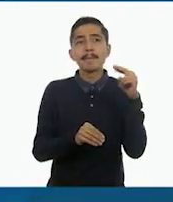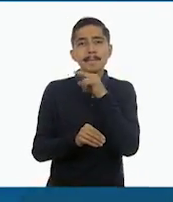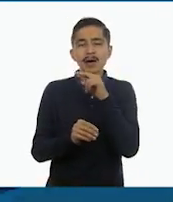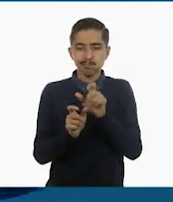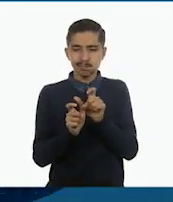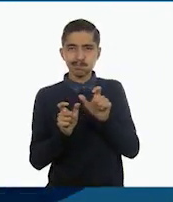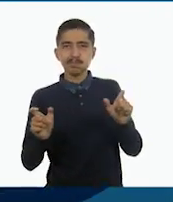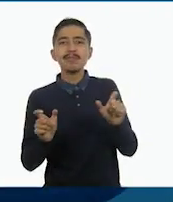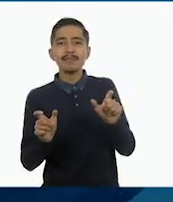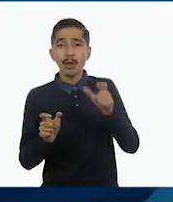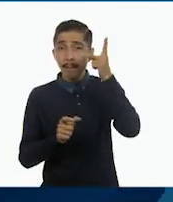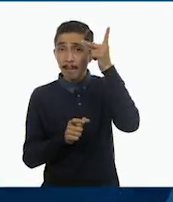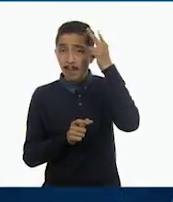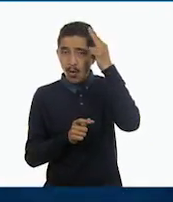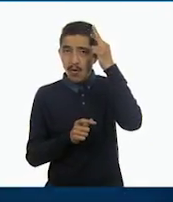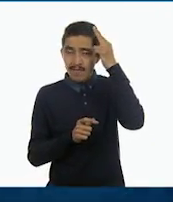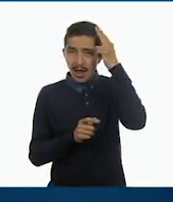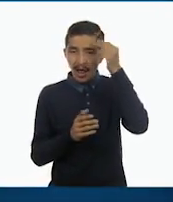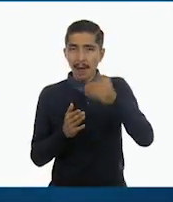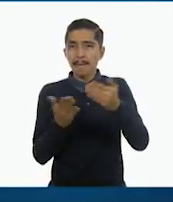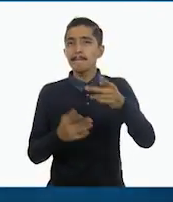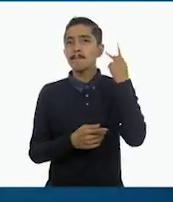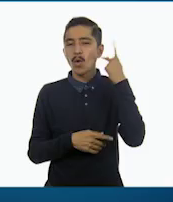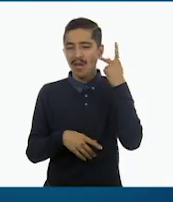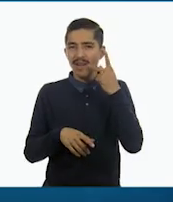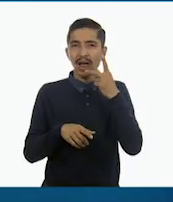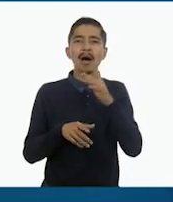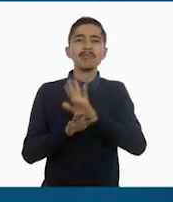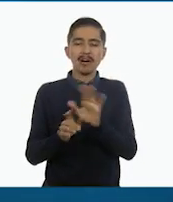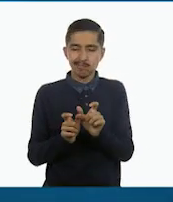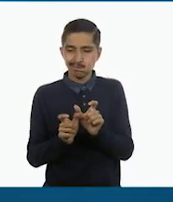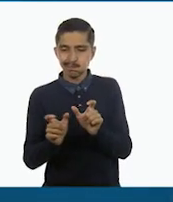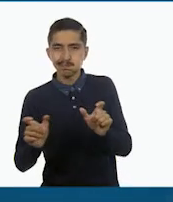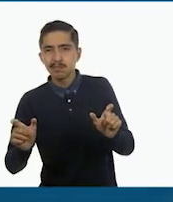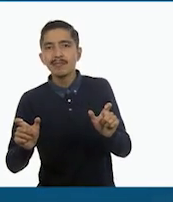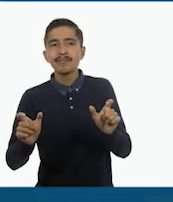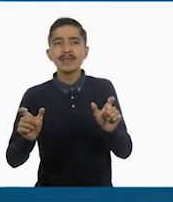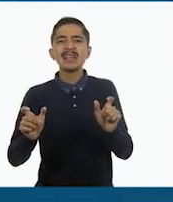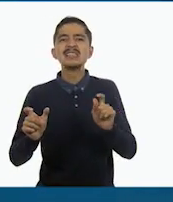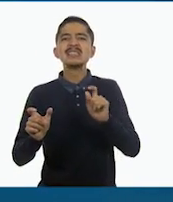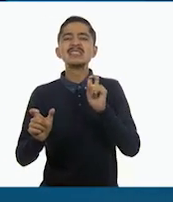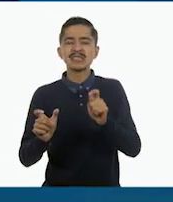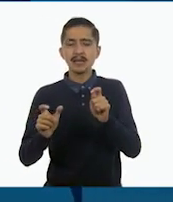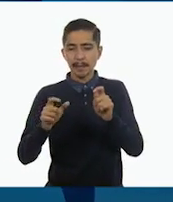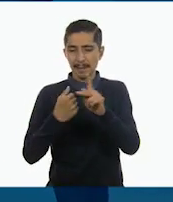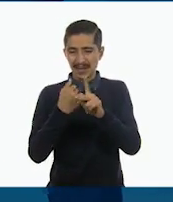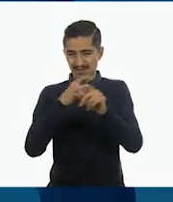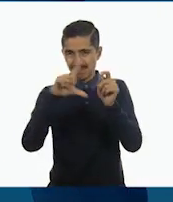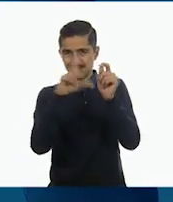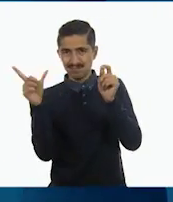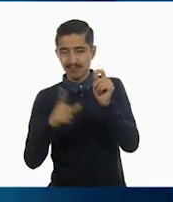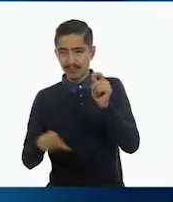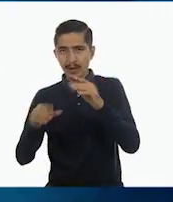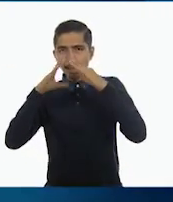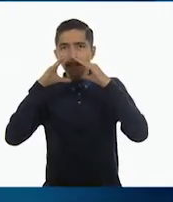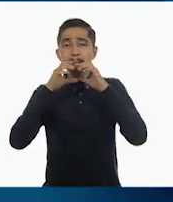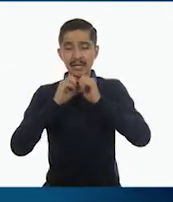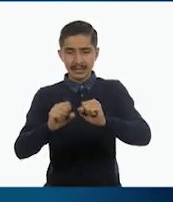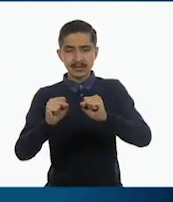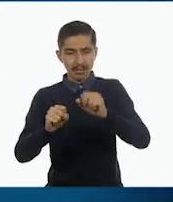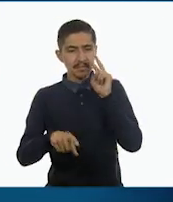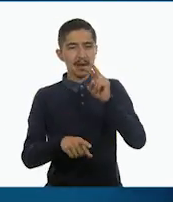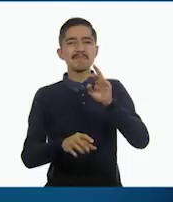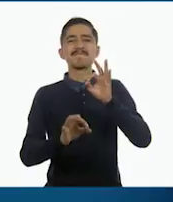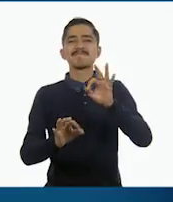sitiado. Porfirio Díaz tomó entonces Puebla. Rodeado por los republicanos, Maximiliano vio su destino